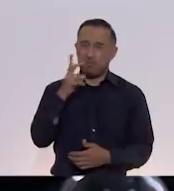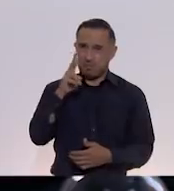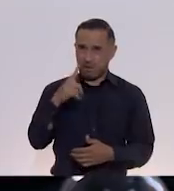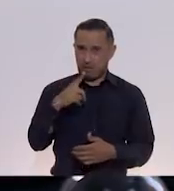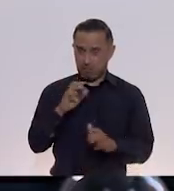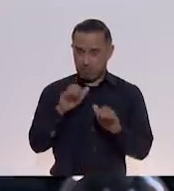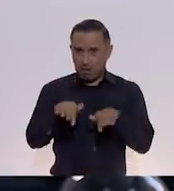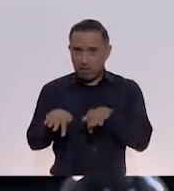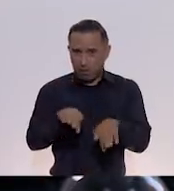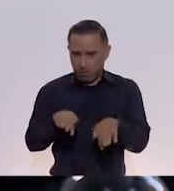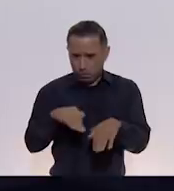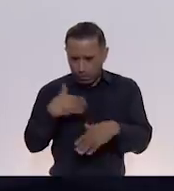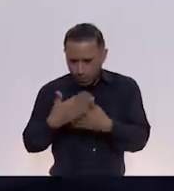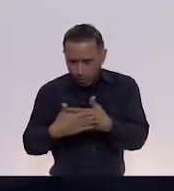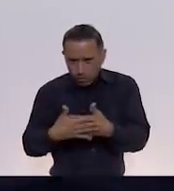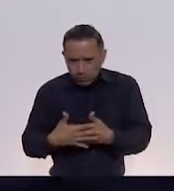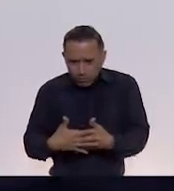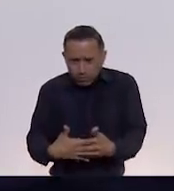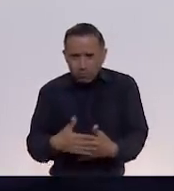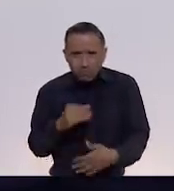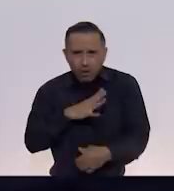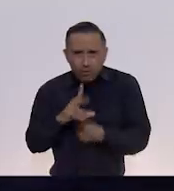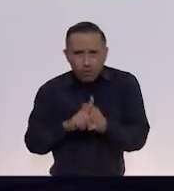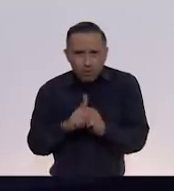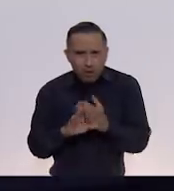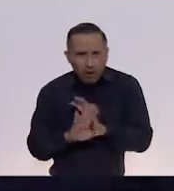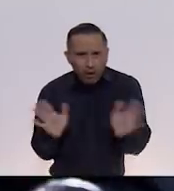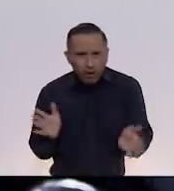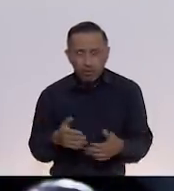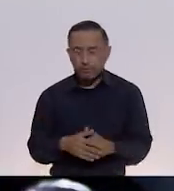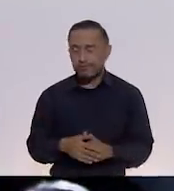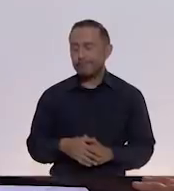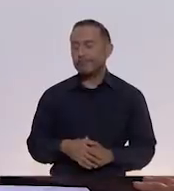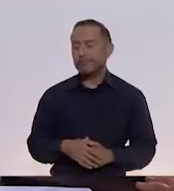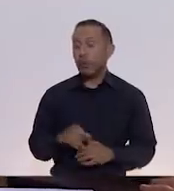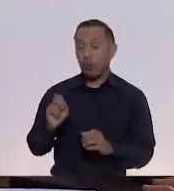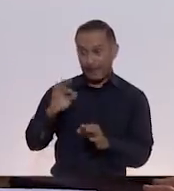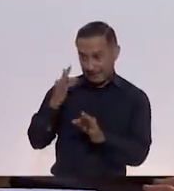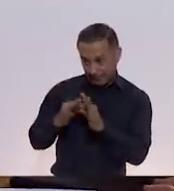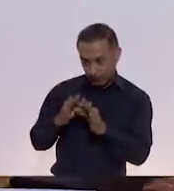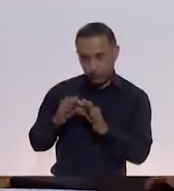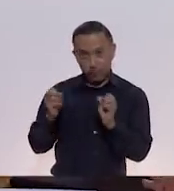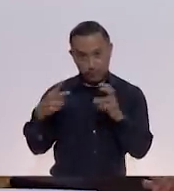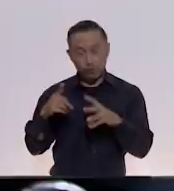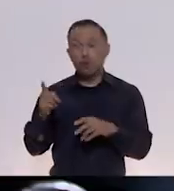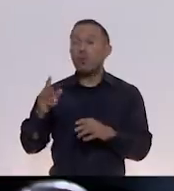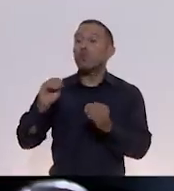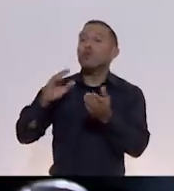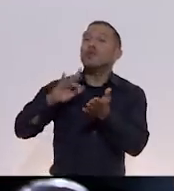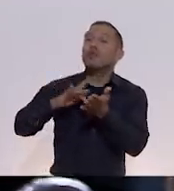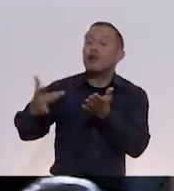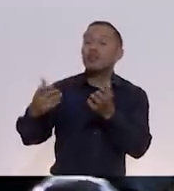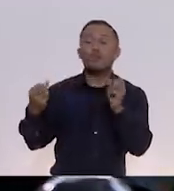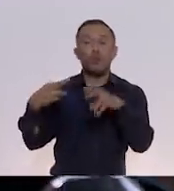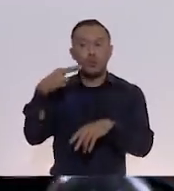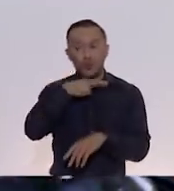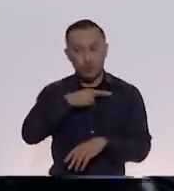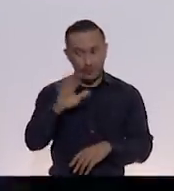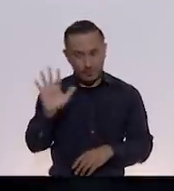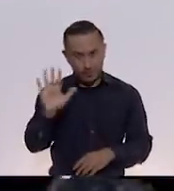trabajo. Y ya. Claro. Listo, entonces. Nos vemos pronto. Muchas gracias. Hasta luego. Hasta luego.